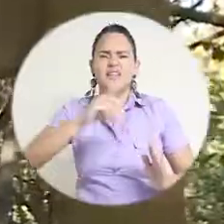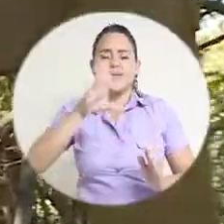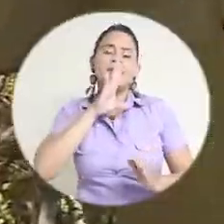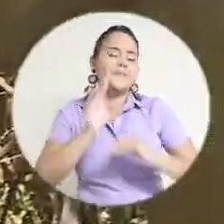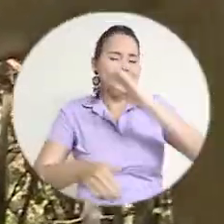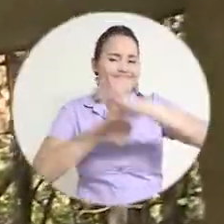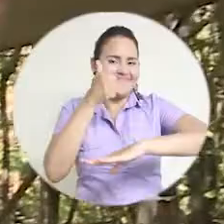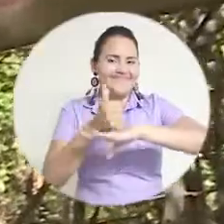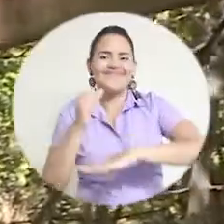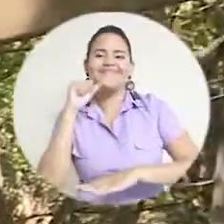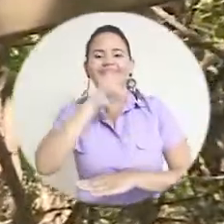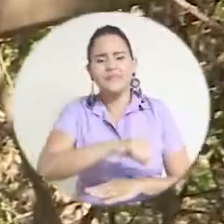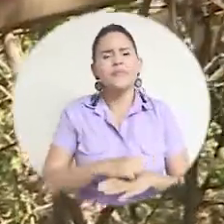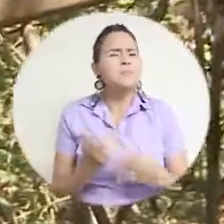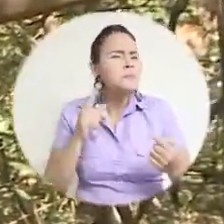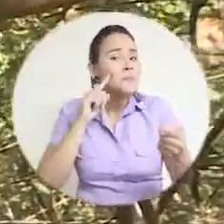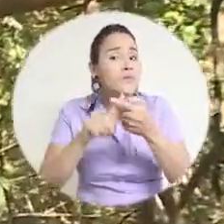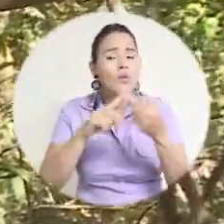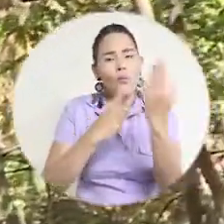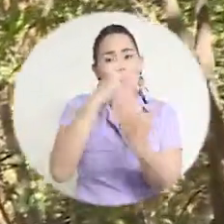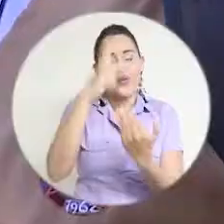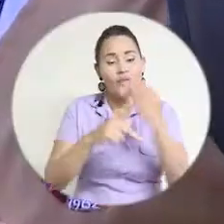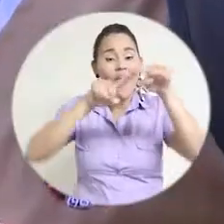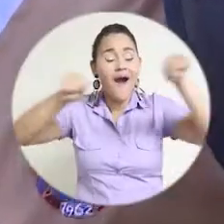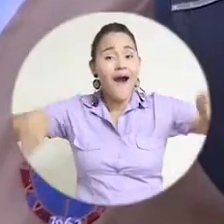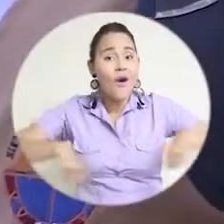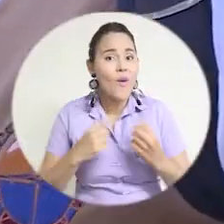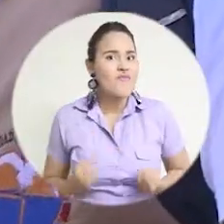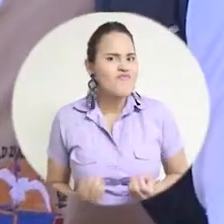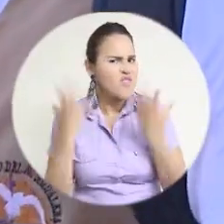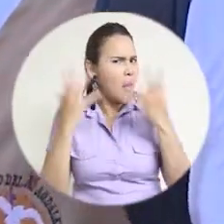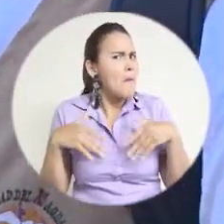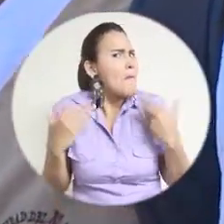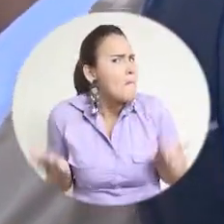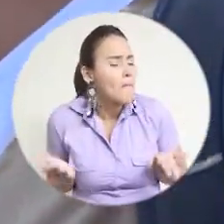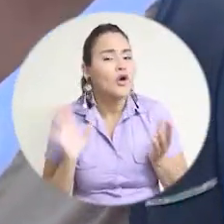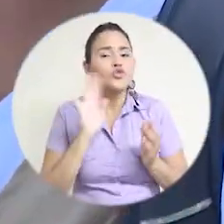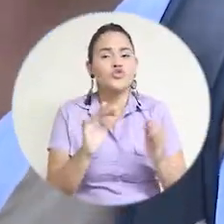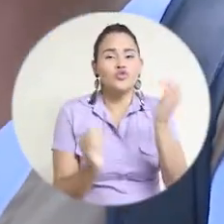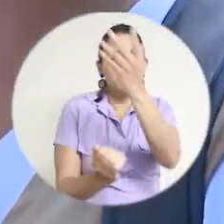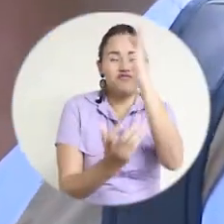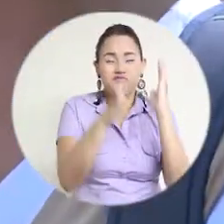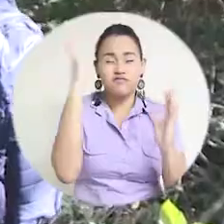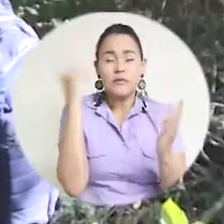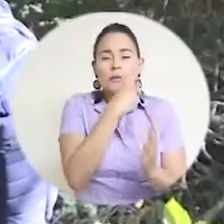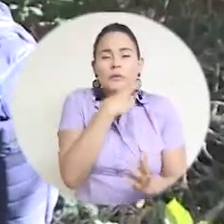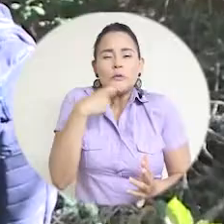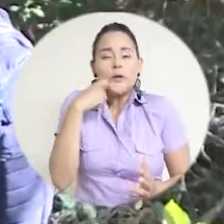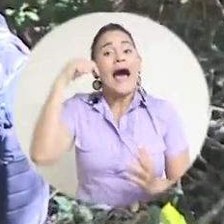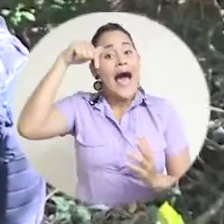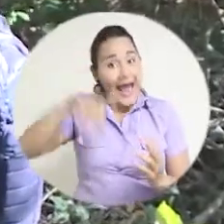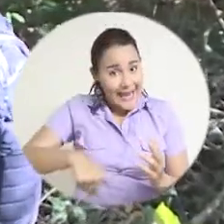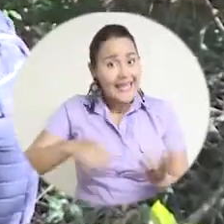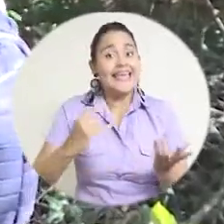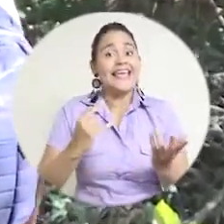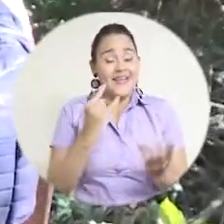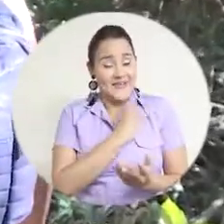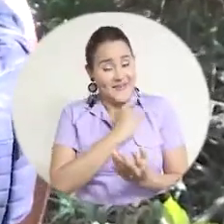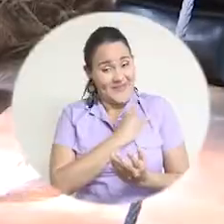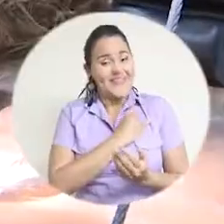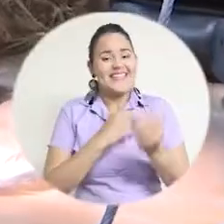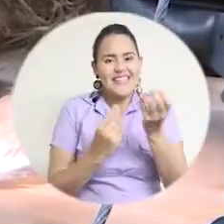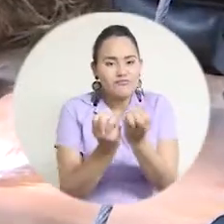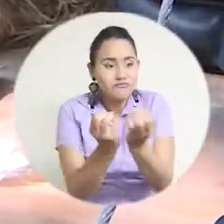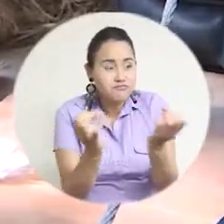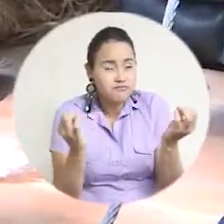Gobierno 2016-2020, liderado por el rector Pablo Vera Salazar. El proyecto Aula Viva, que se desarrolla en el bosque seco de la Alma